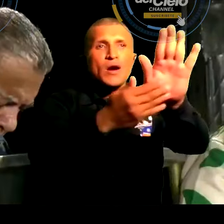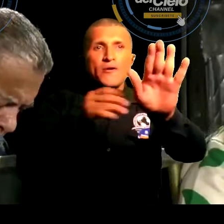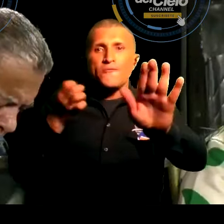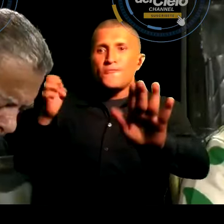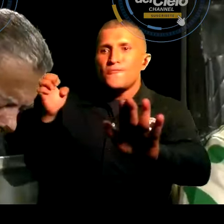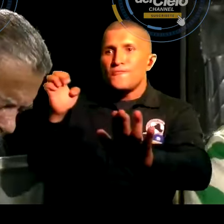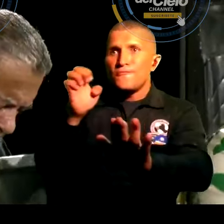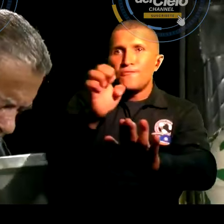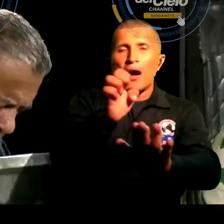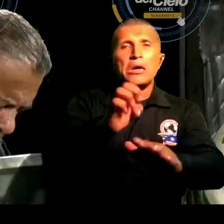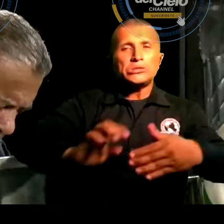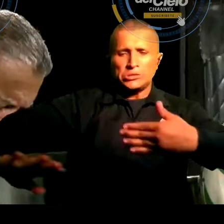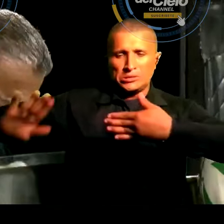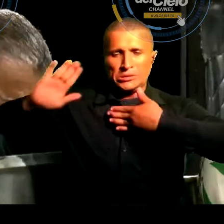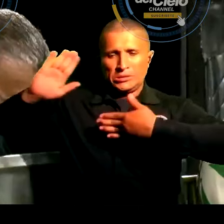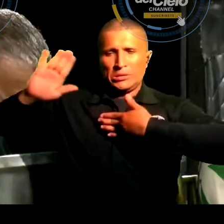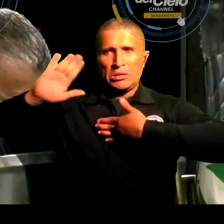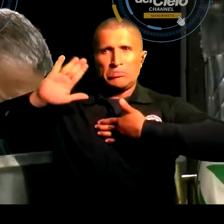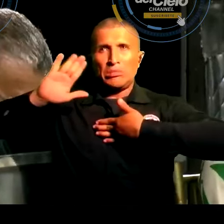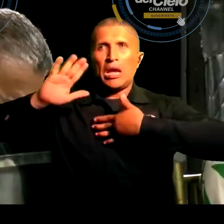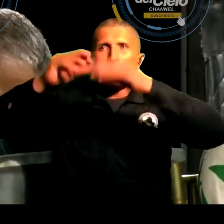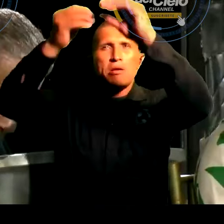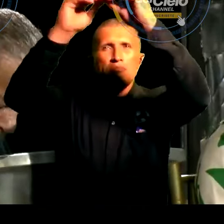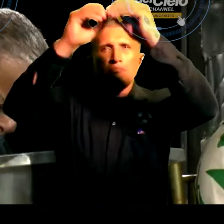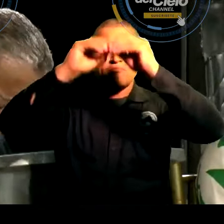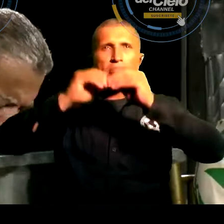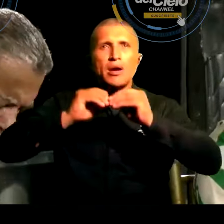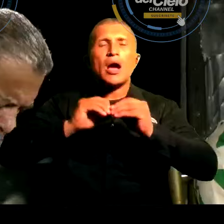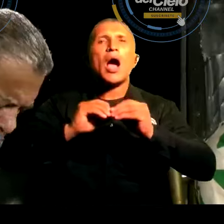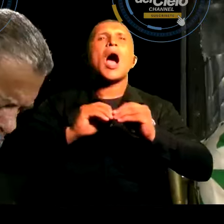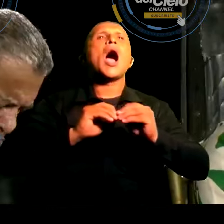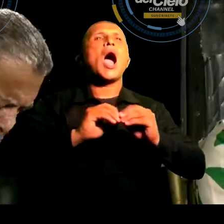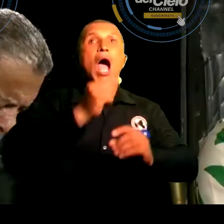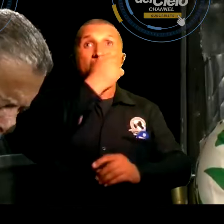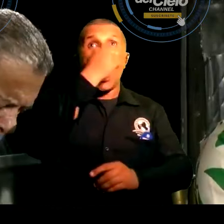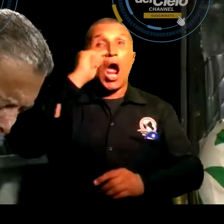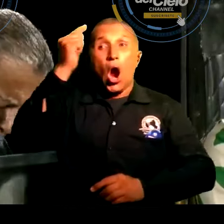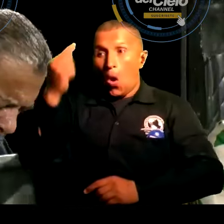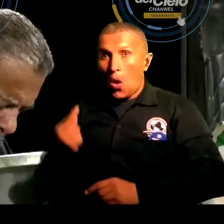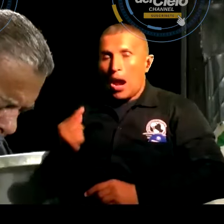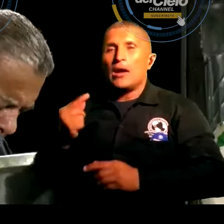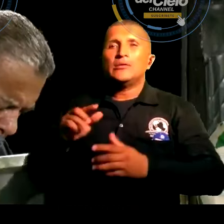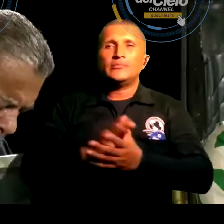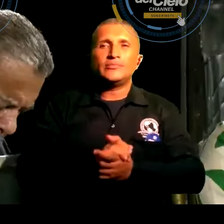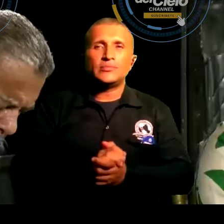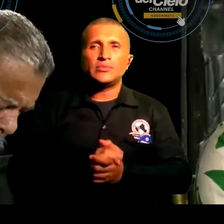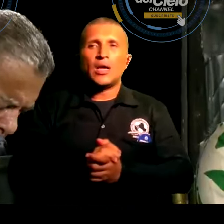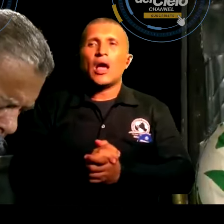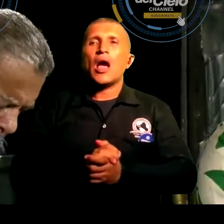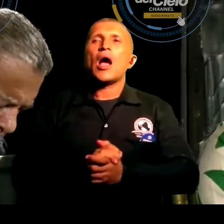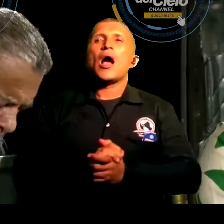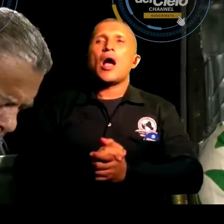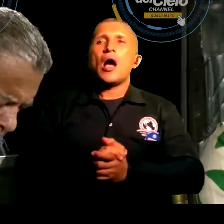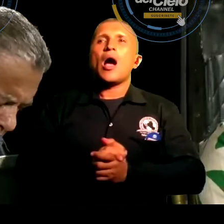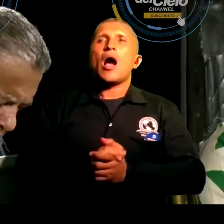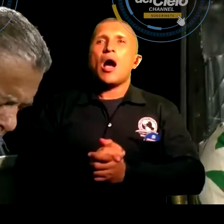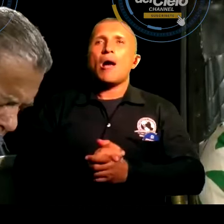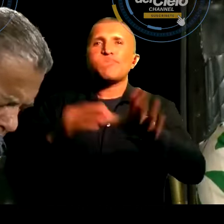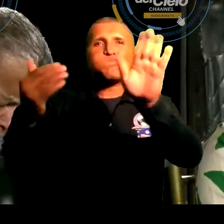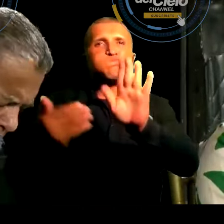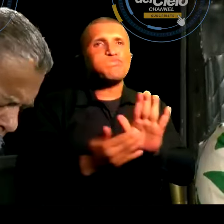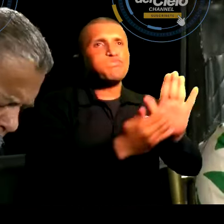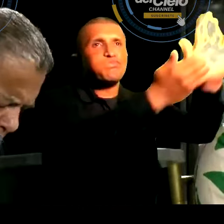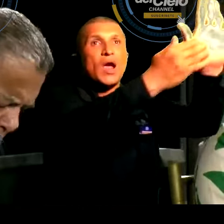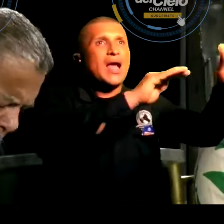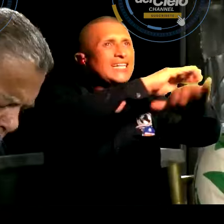promesa hecha por Dios a los judíos y manifestada para nosotros también, los